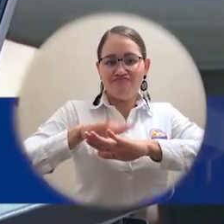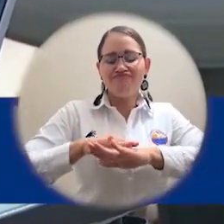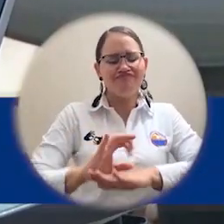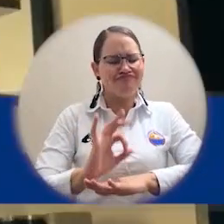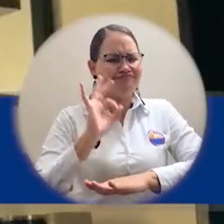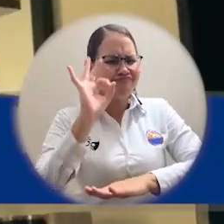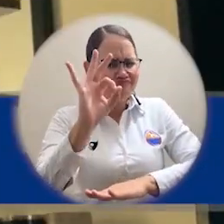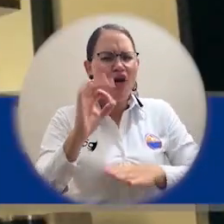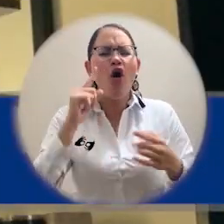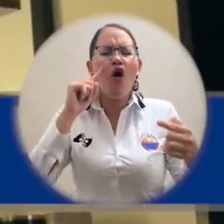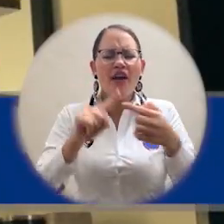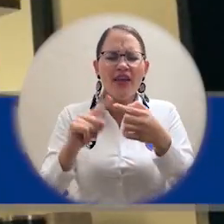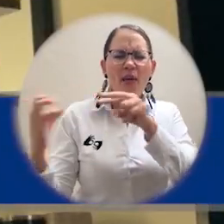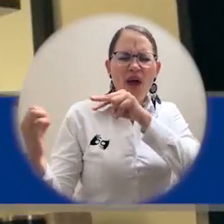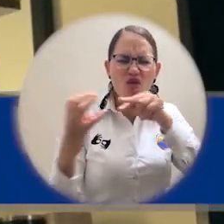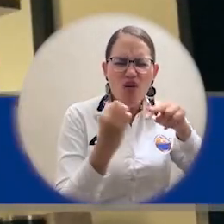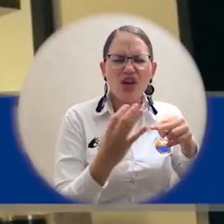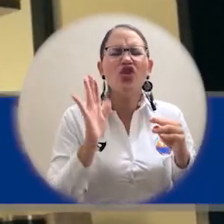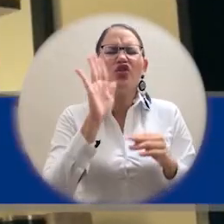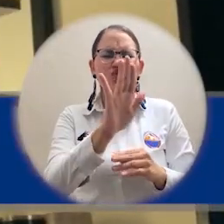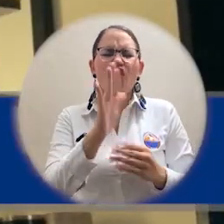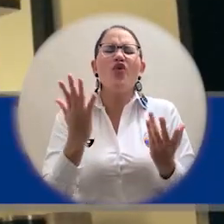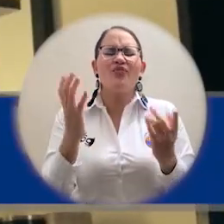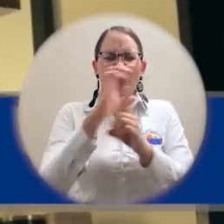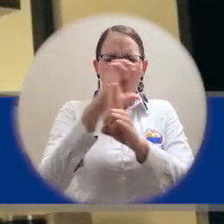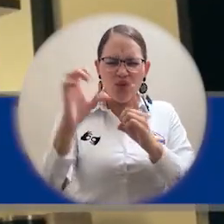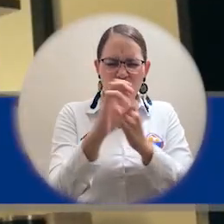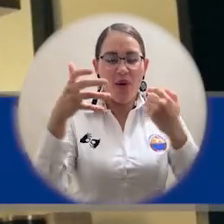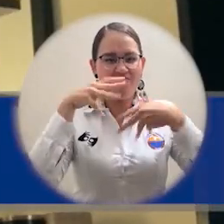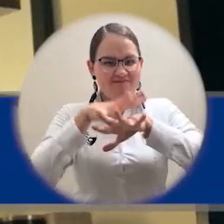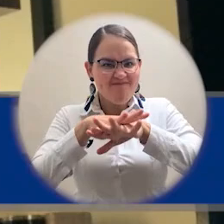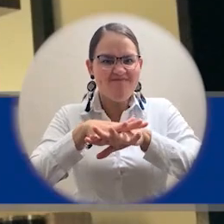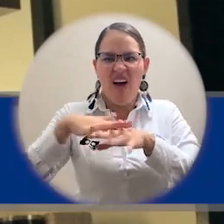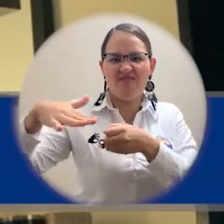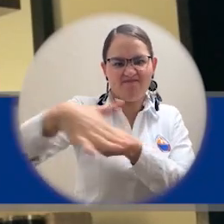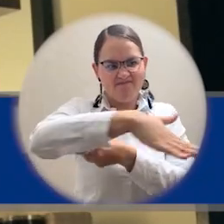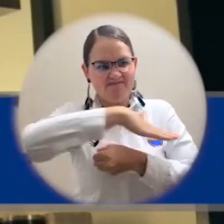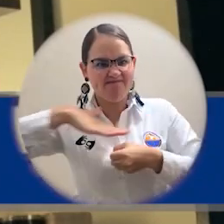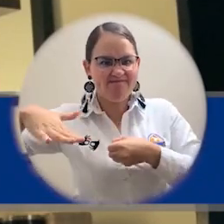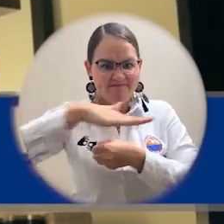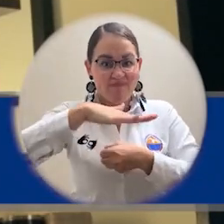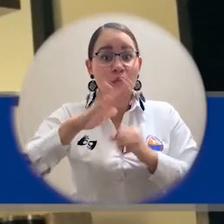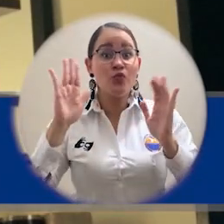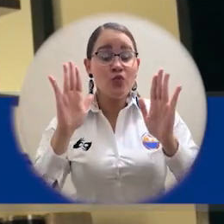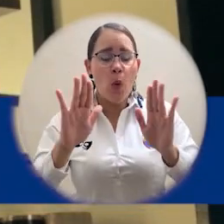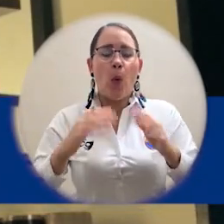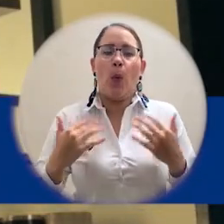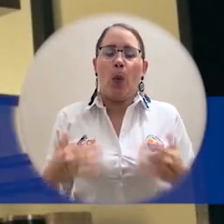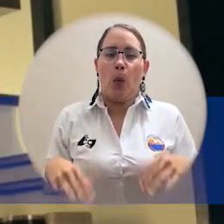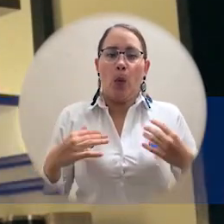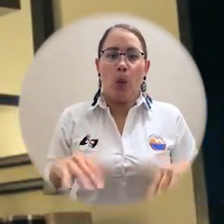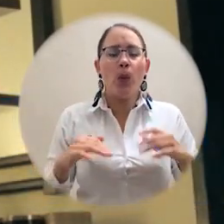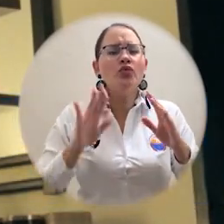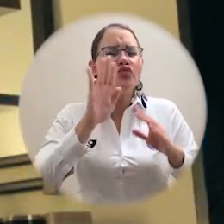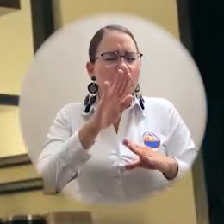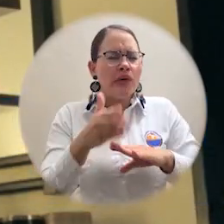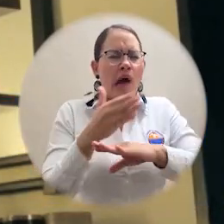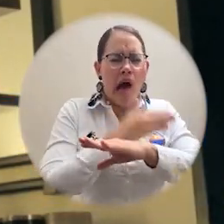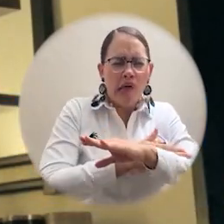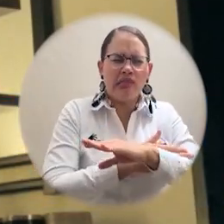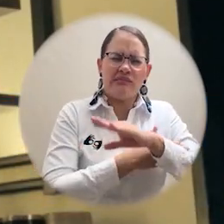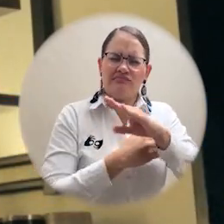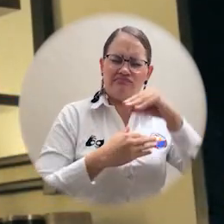ofertar el programa de doctorado en Educación, Interculturalidad y Territorio. Un programa que se ha